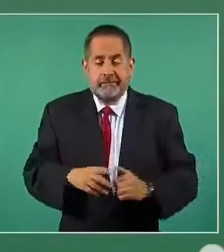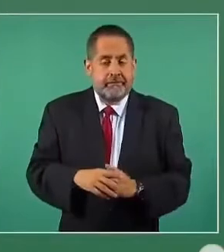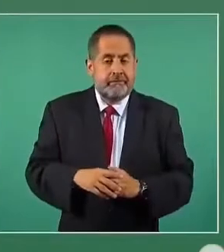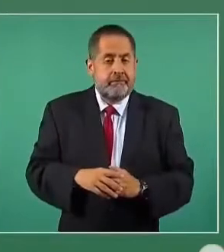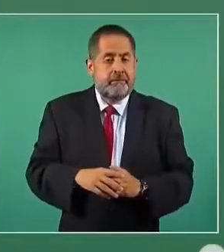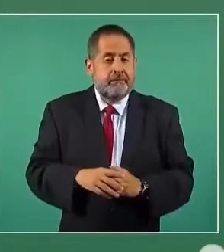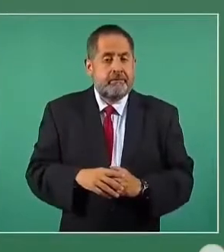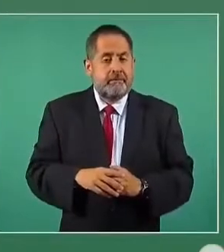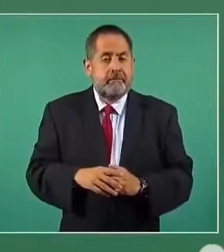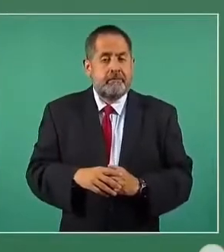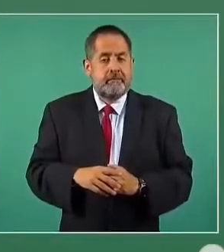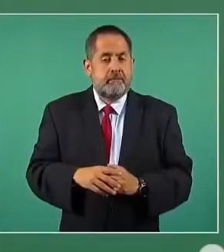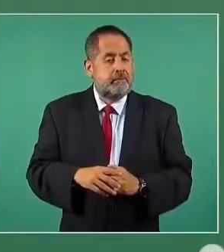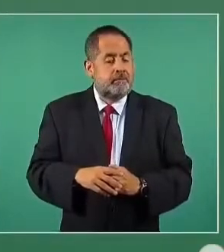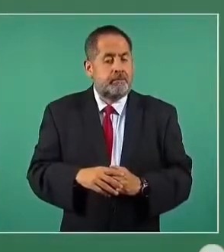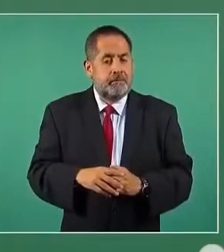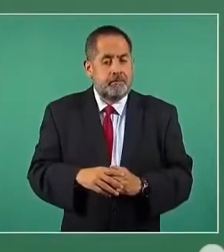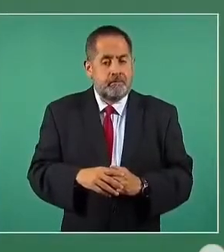son